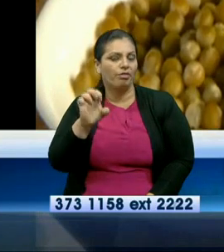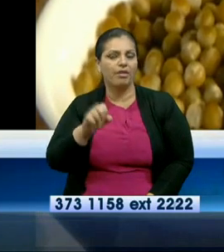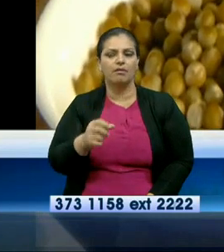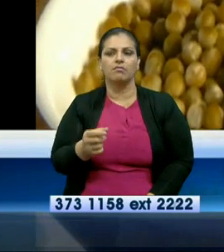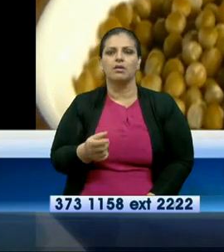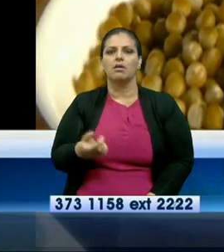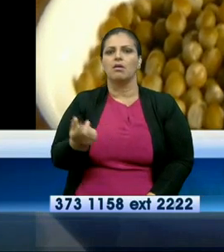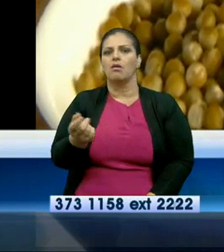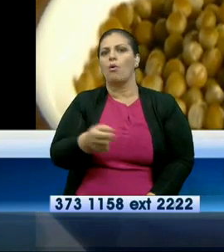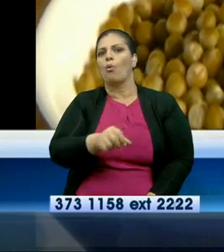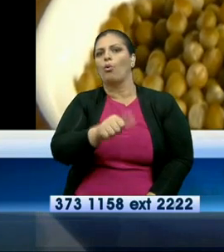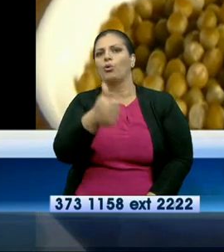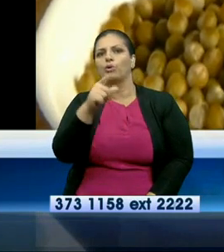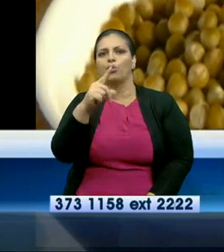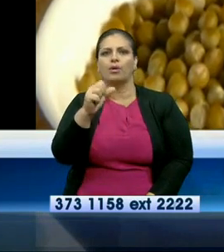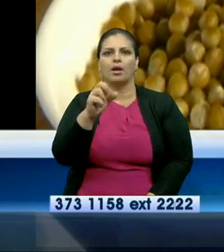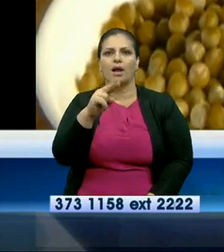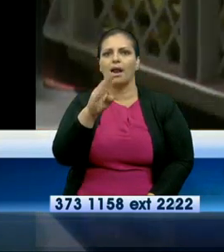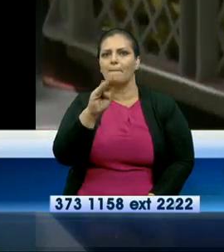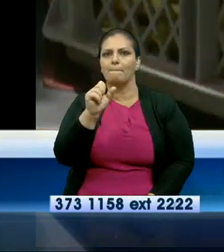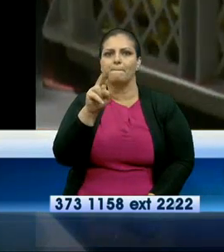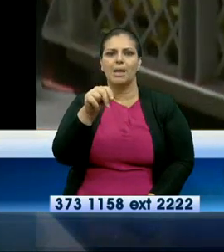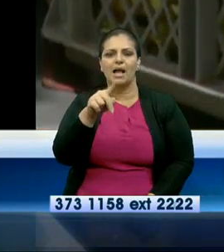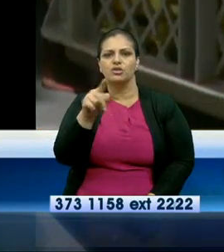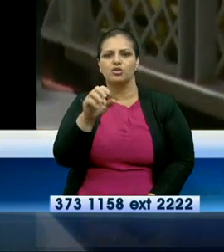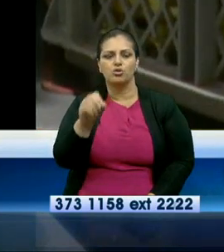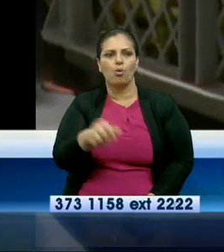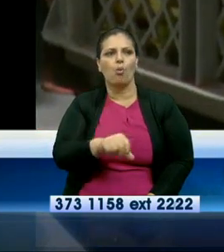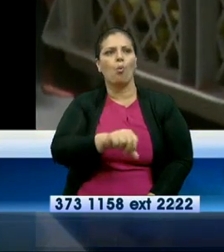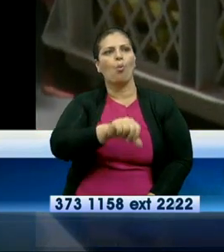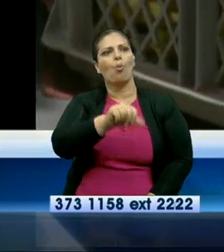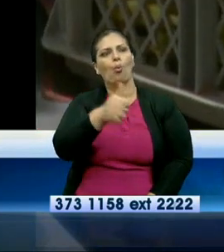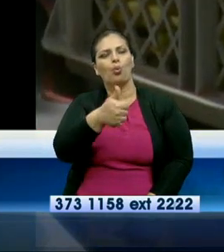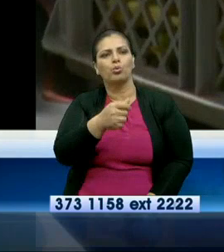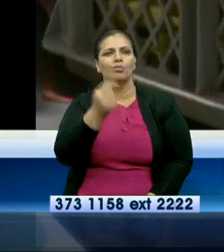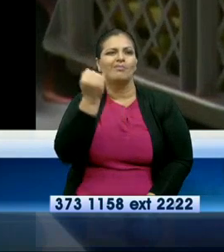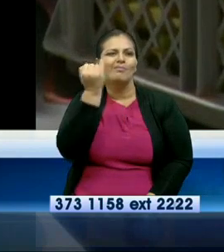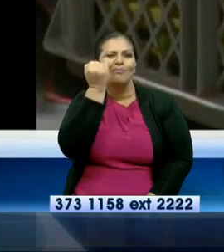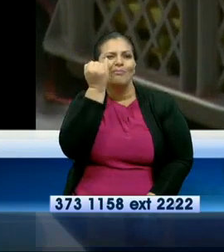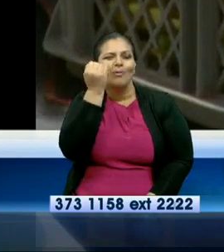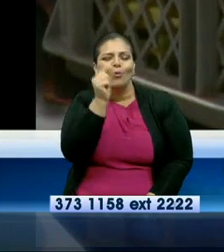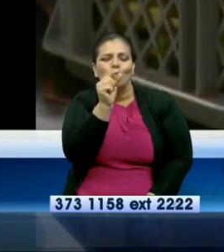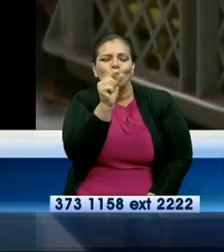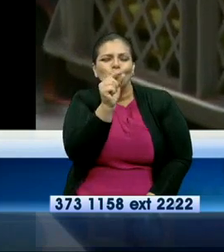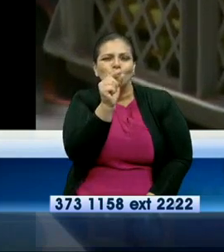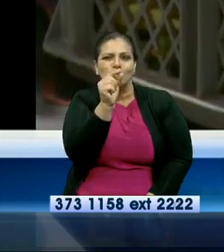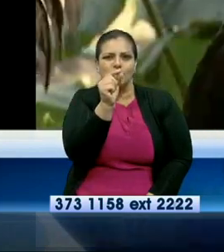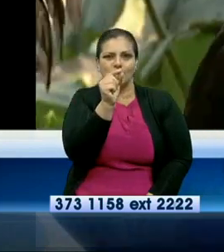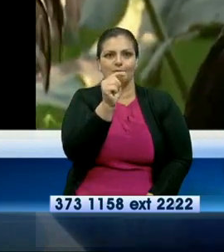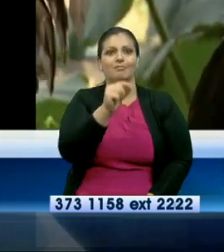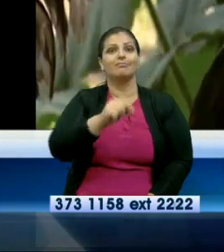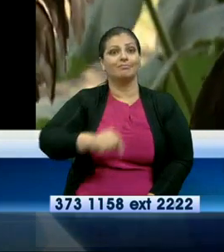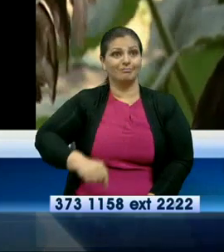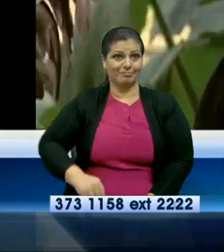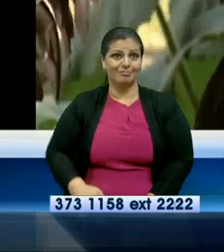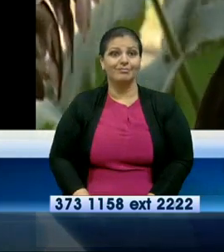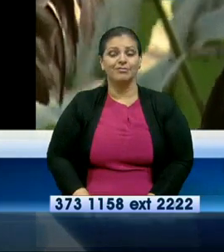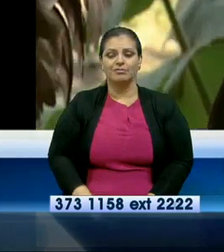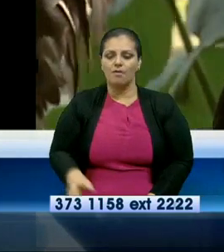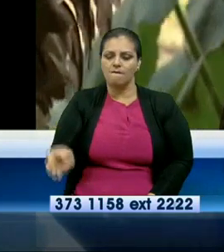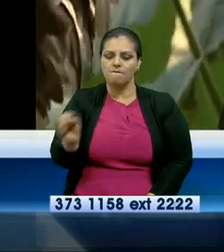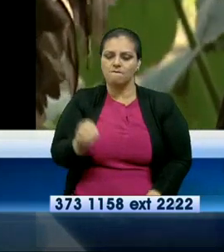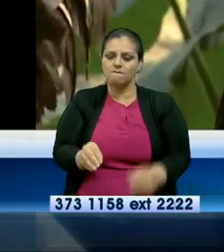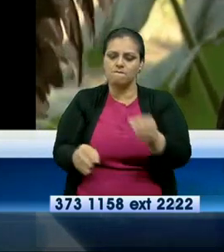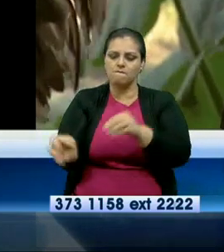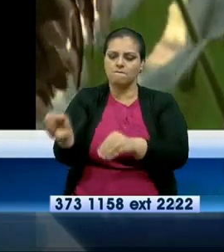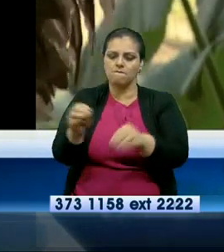garbanzos, frijol, alberja, lo que cosechábamos aquí, y esa se añadía el gallo. O sea, más antes había cómo